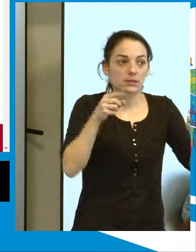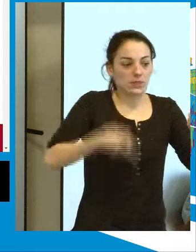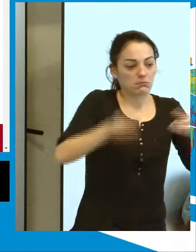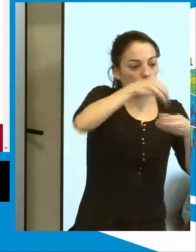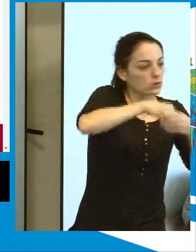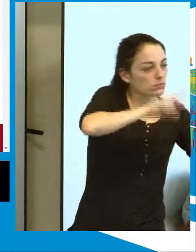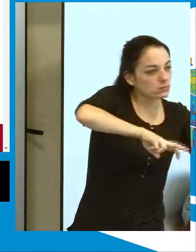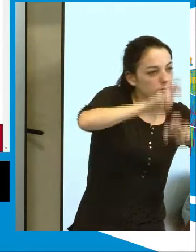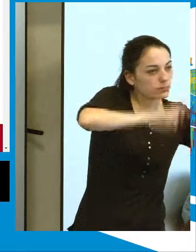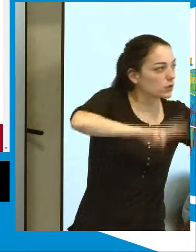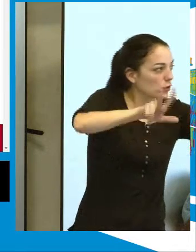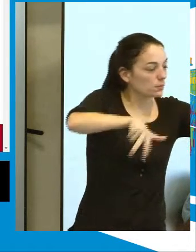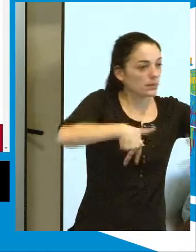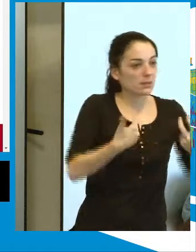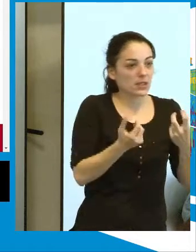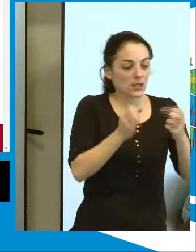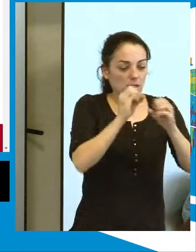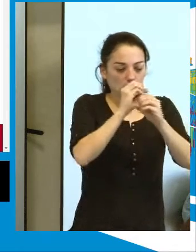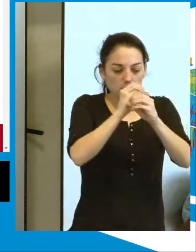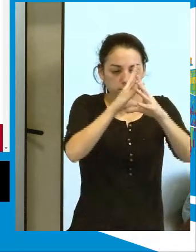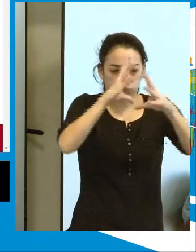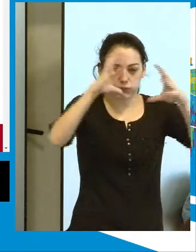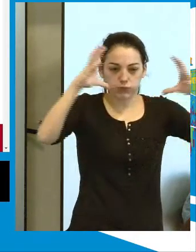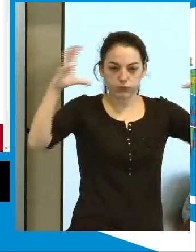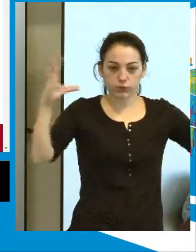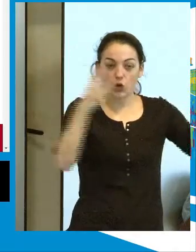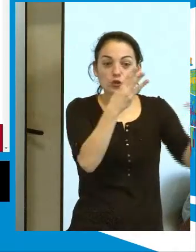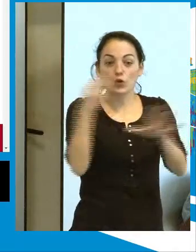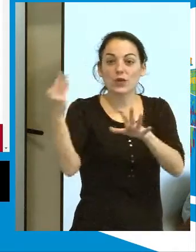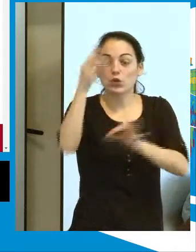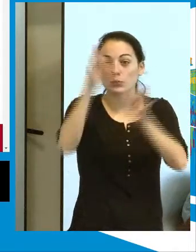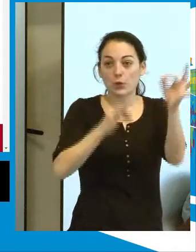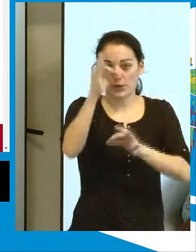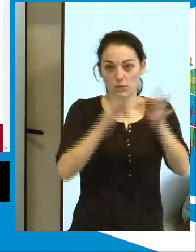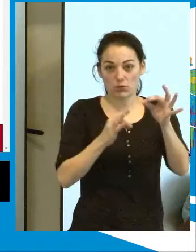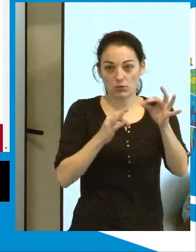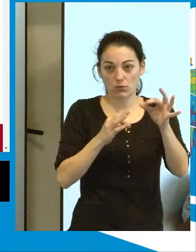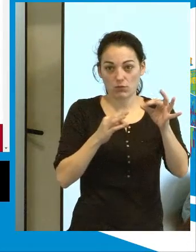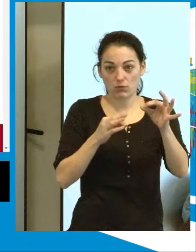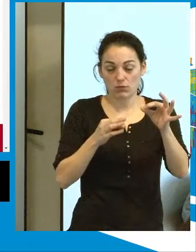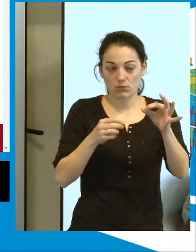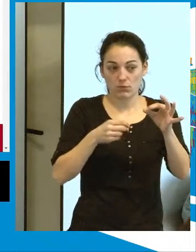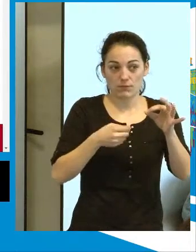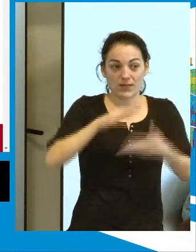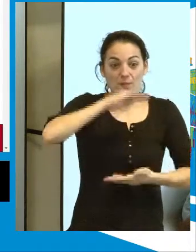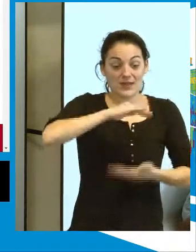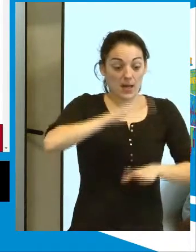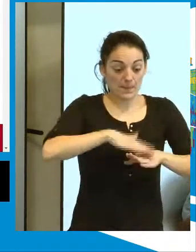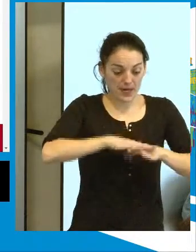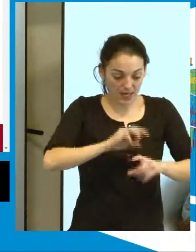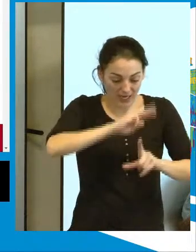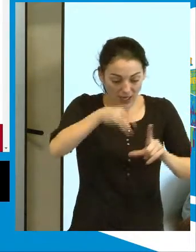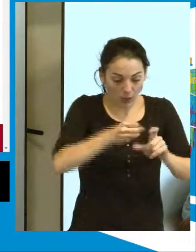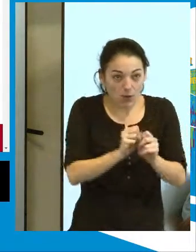contenido y nos permite hacer un zoom de hasta un 800%. O sea, somos capaces de magnificar el contenido de la web